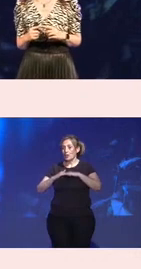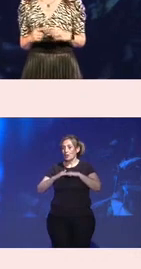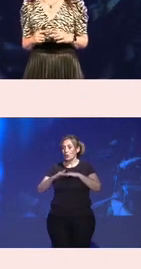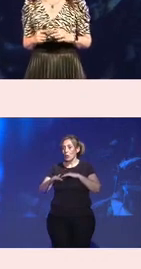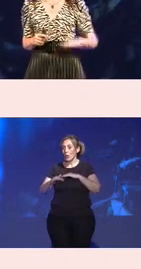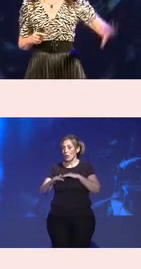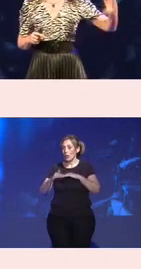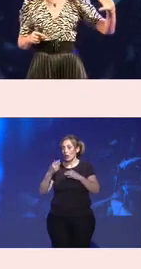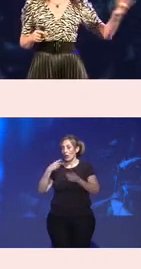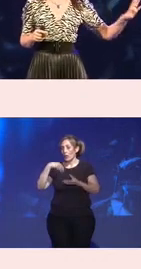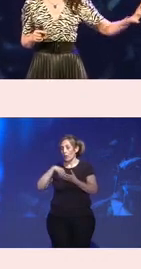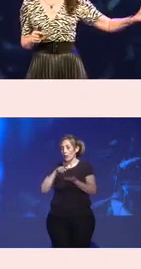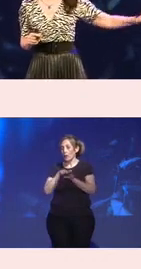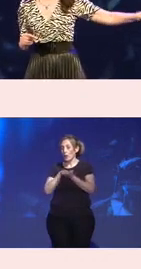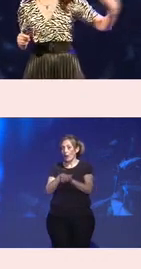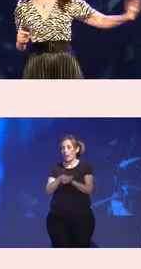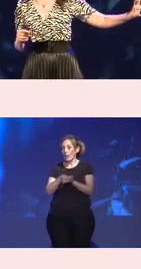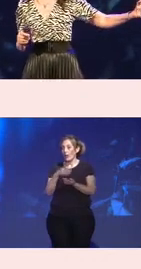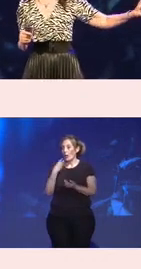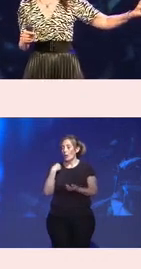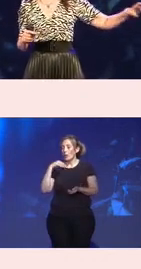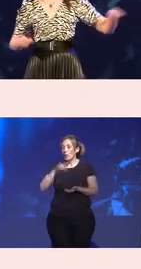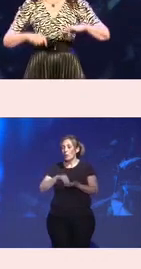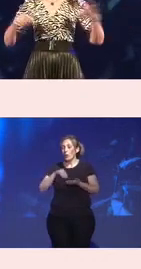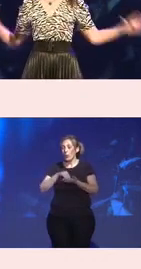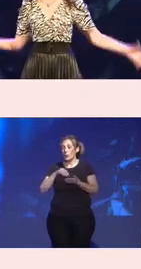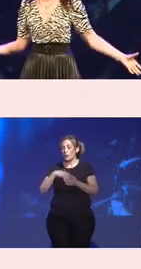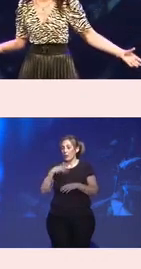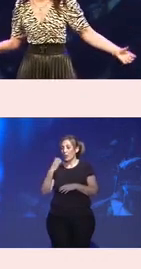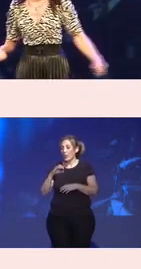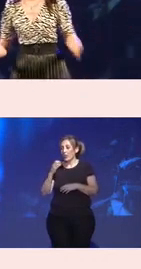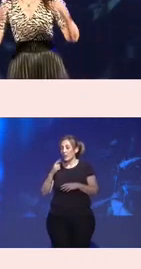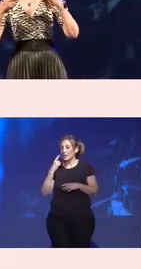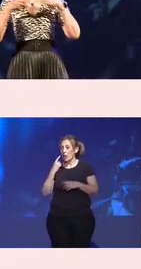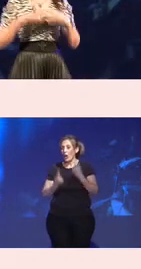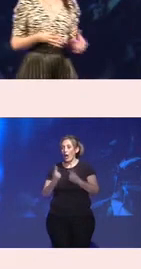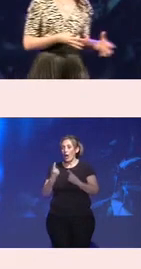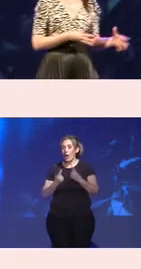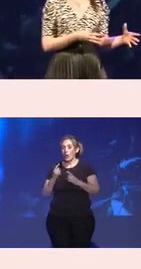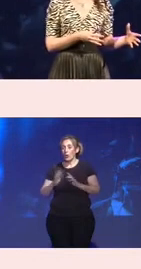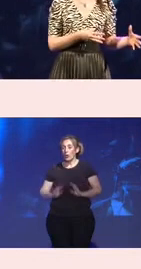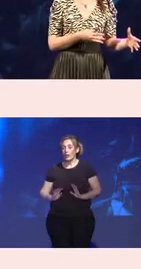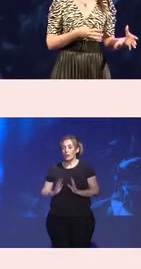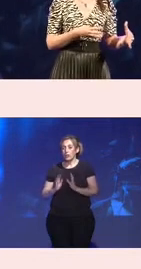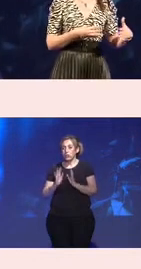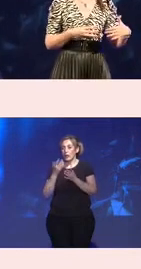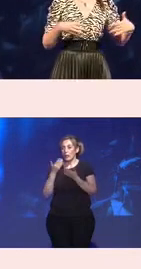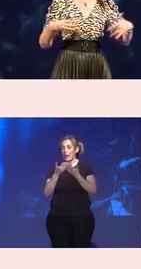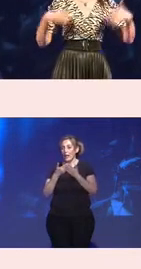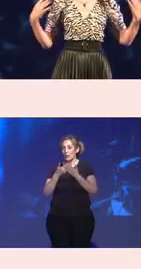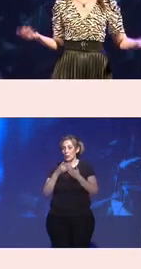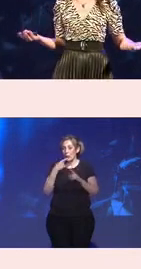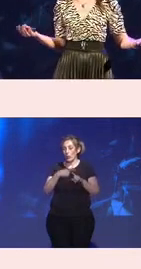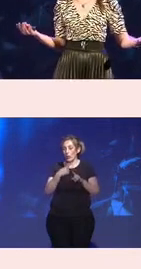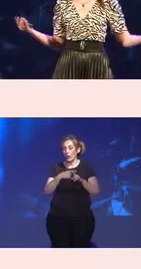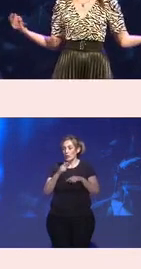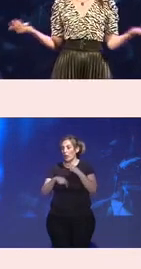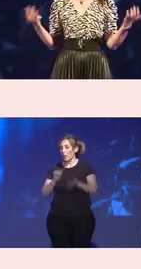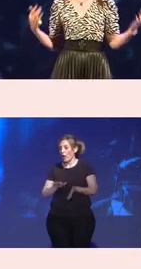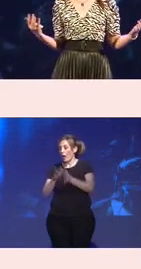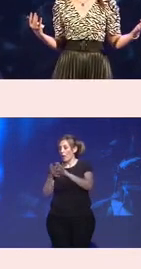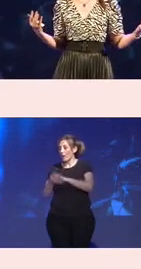el que están los cadáveres y aquí como ocurre muchas veces en ciencia hay spinoff y lo que empieza para estudiarse para una cosa tiene nuevas